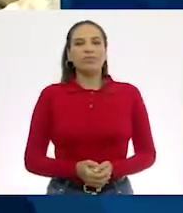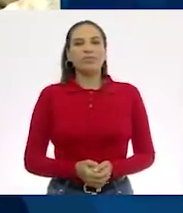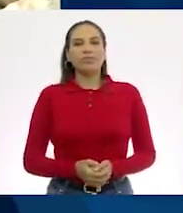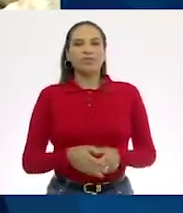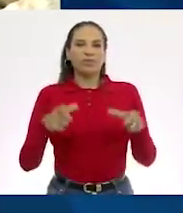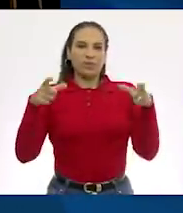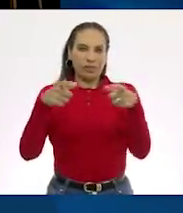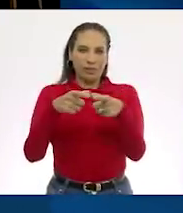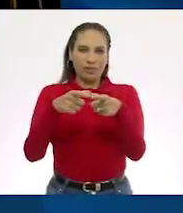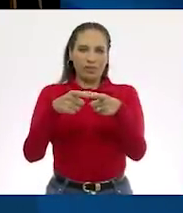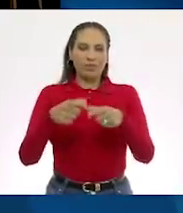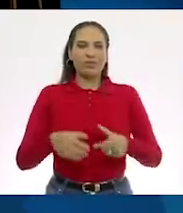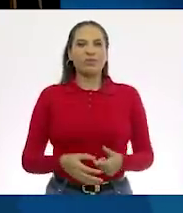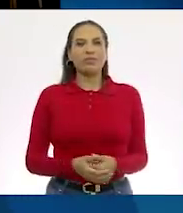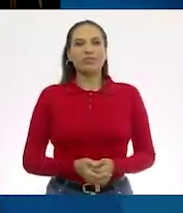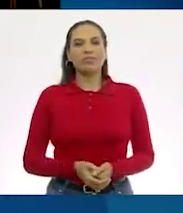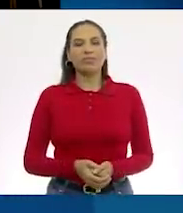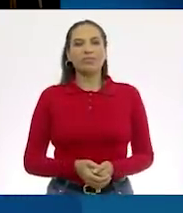Chiquito.